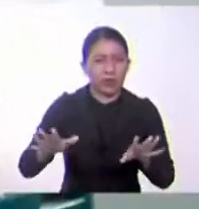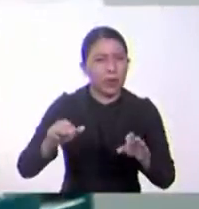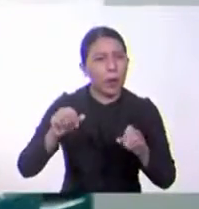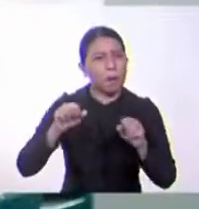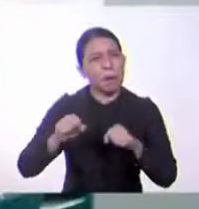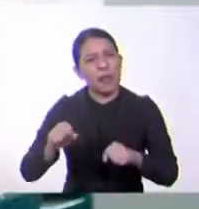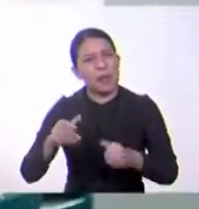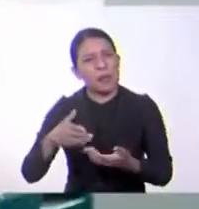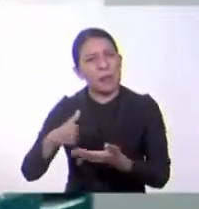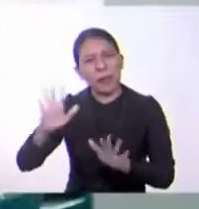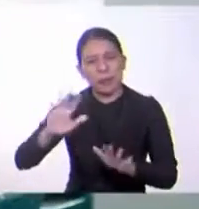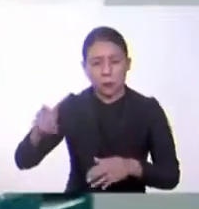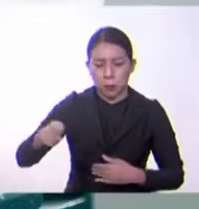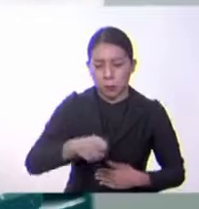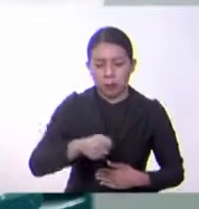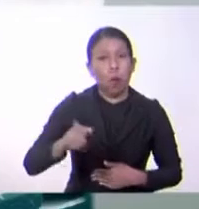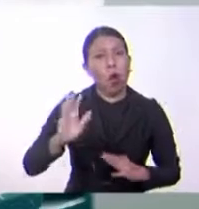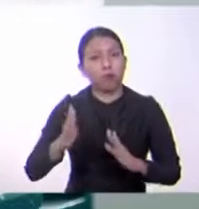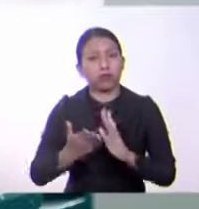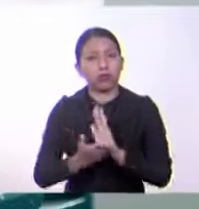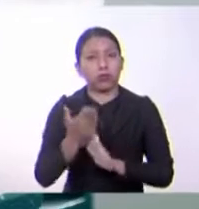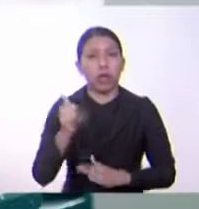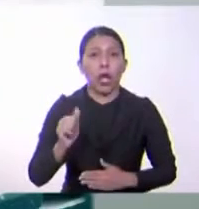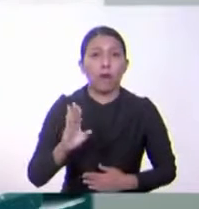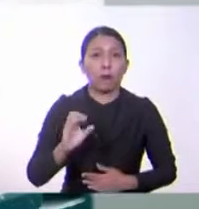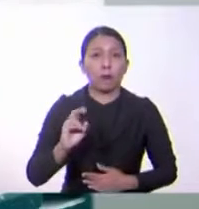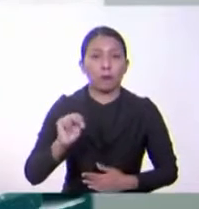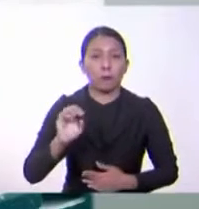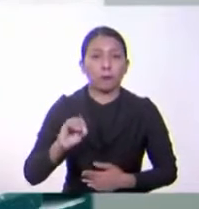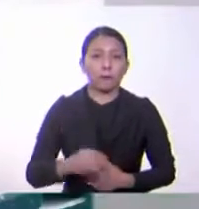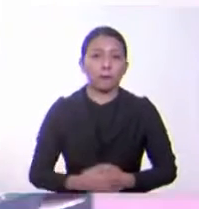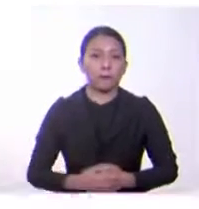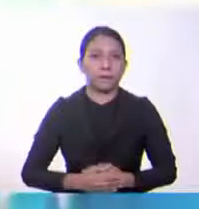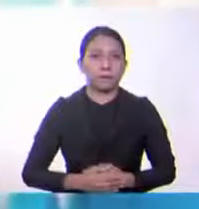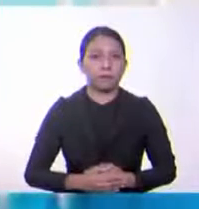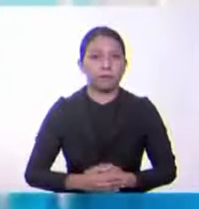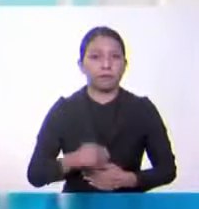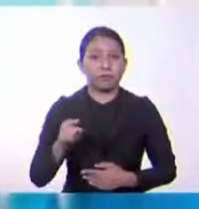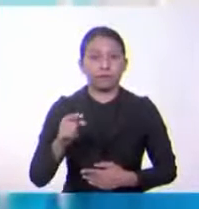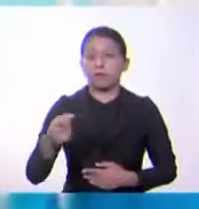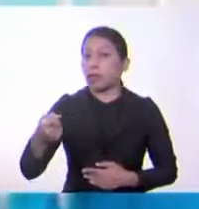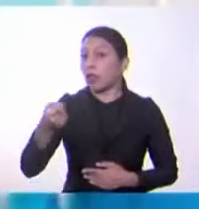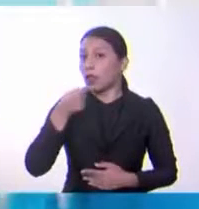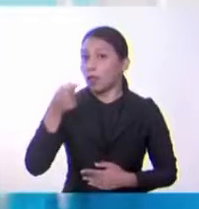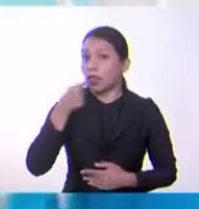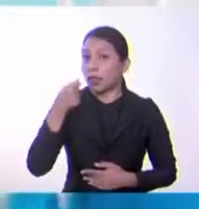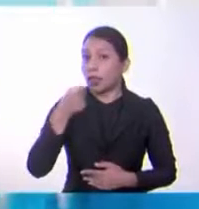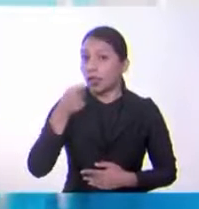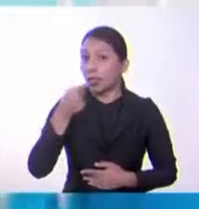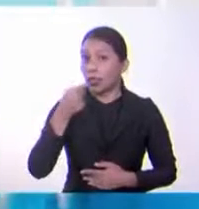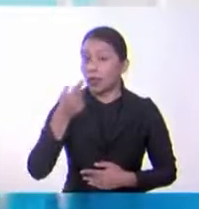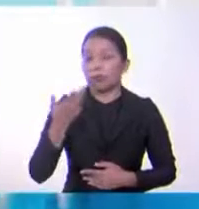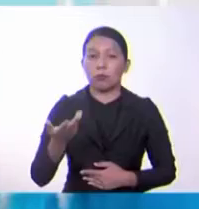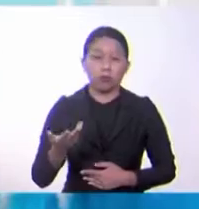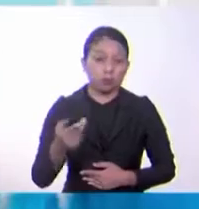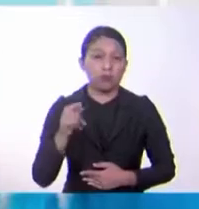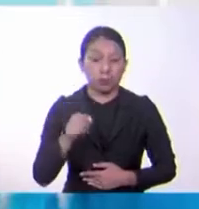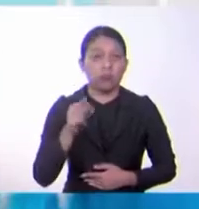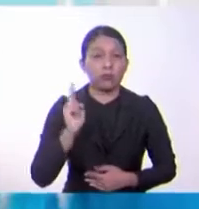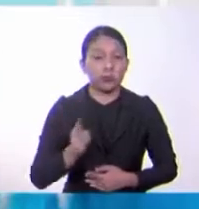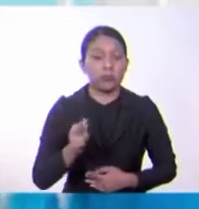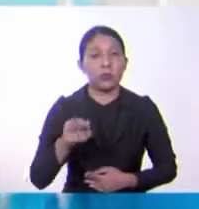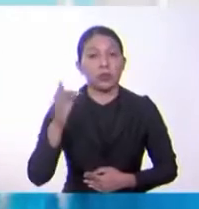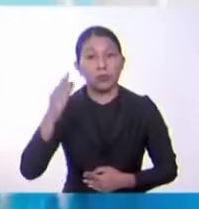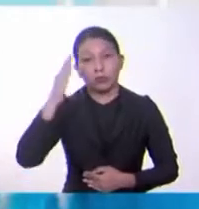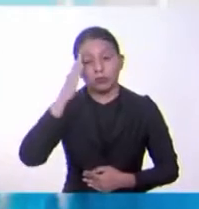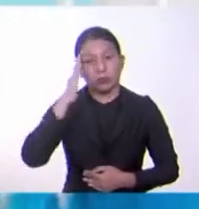que desarrollen abonos específicos. La obtención de fármacos y sus vehículos también deben tomar en